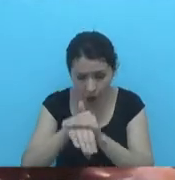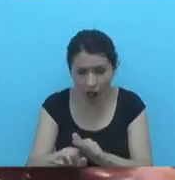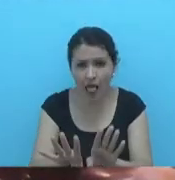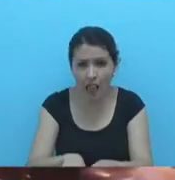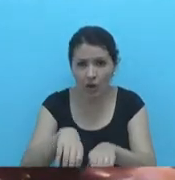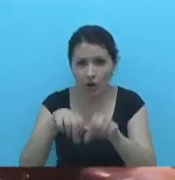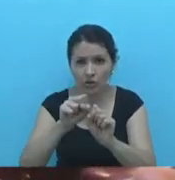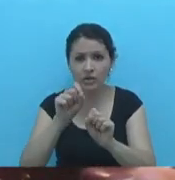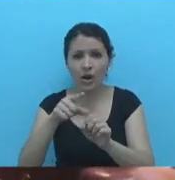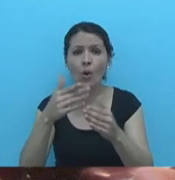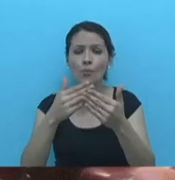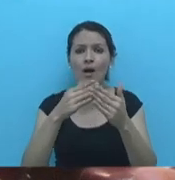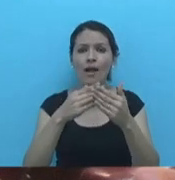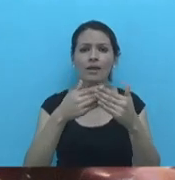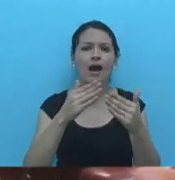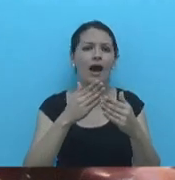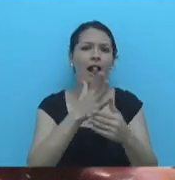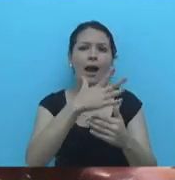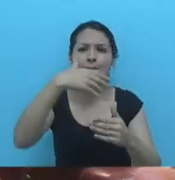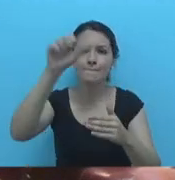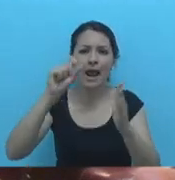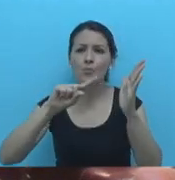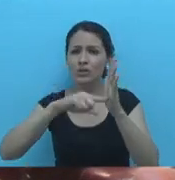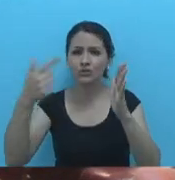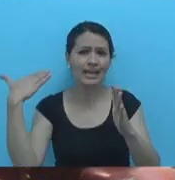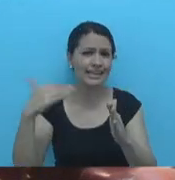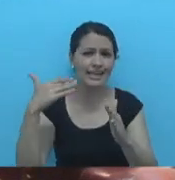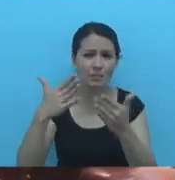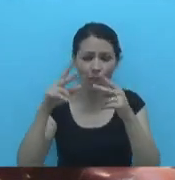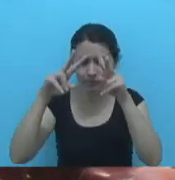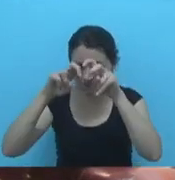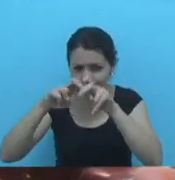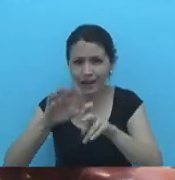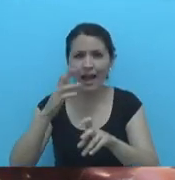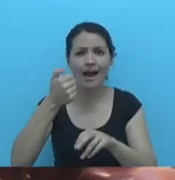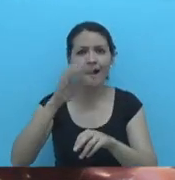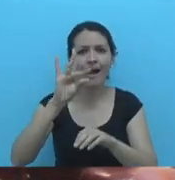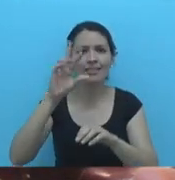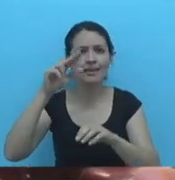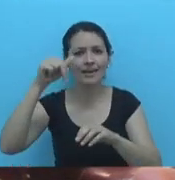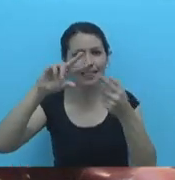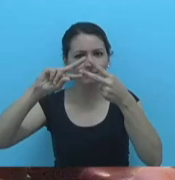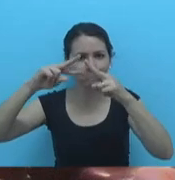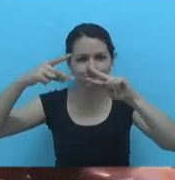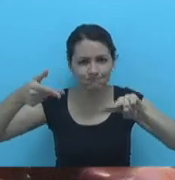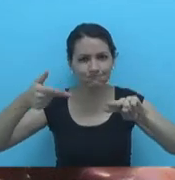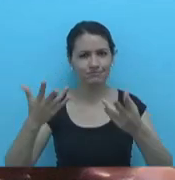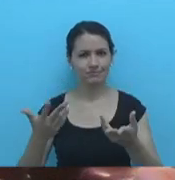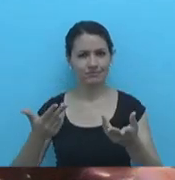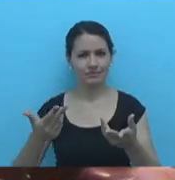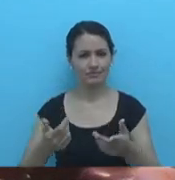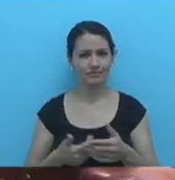los envíe a Buenos Aires o a donde lo tenga que enviar, pero que haya resultado del ADN. Porque además,